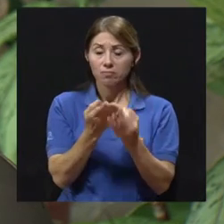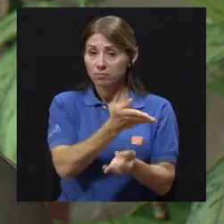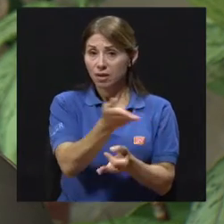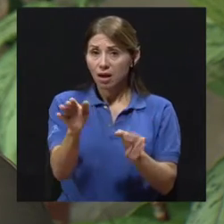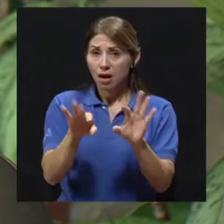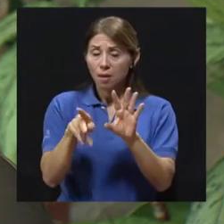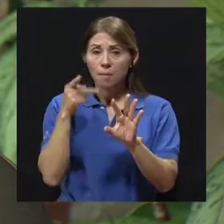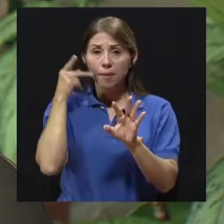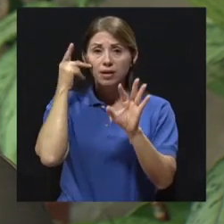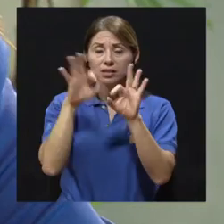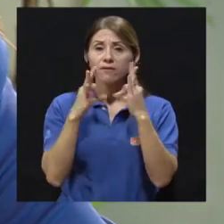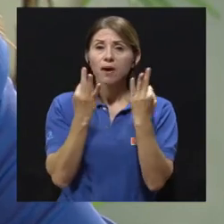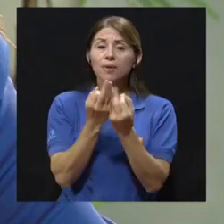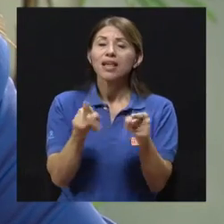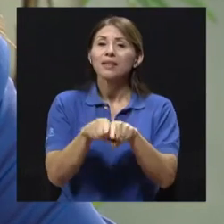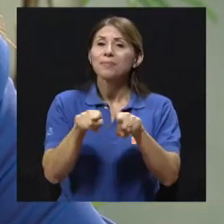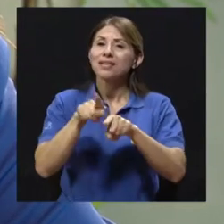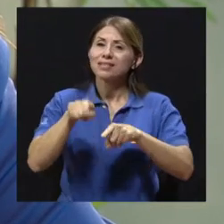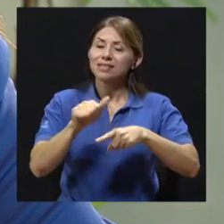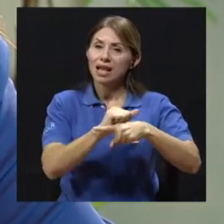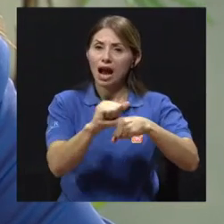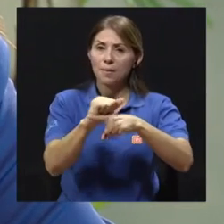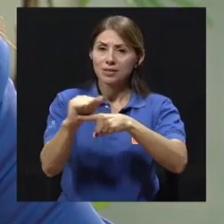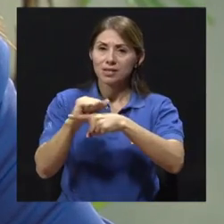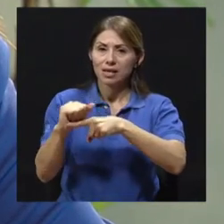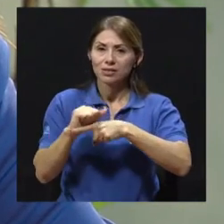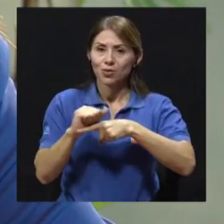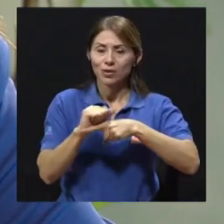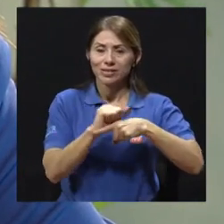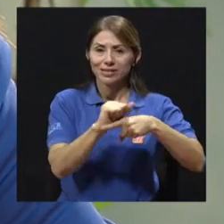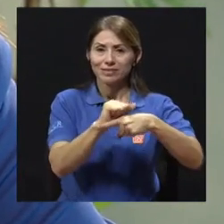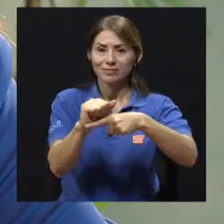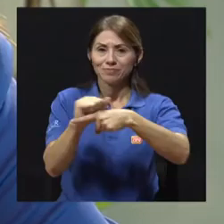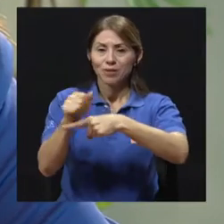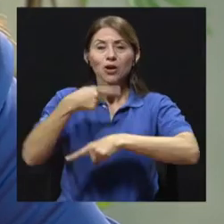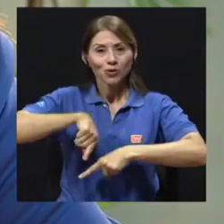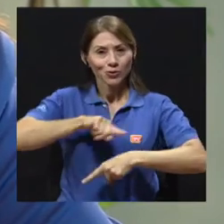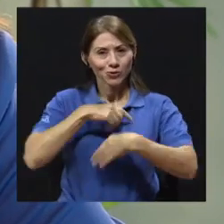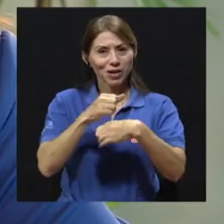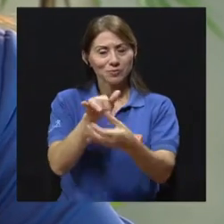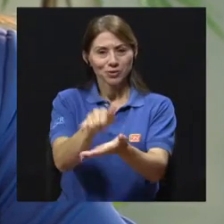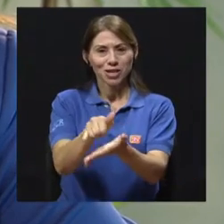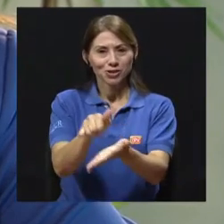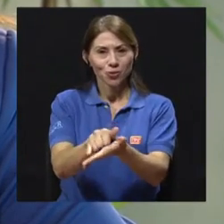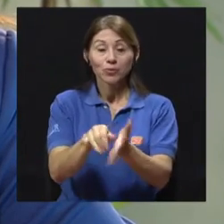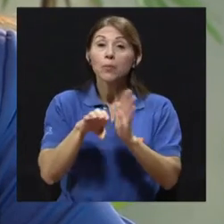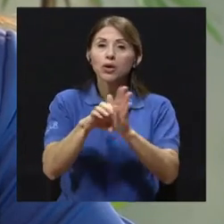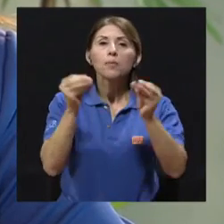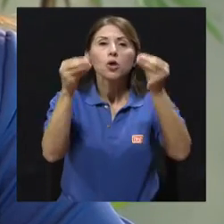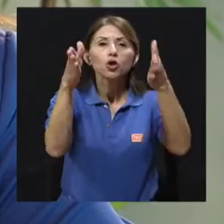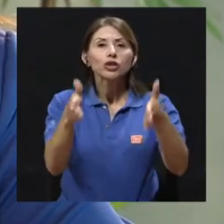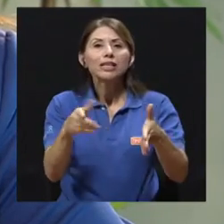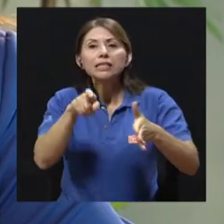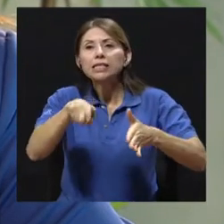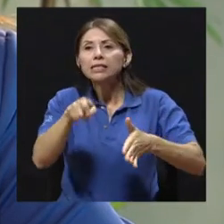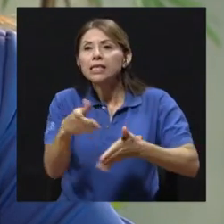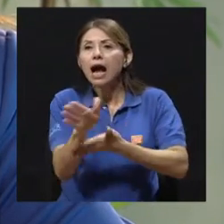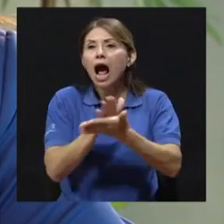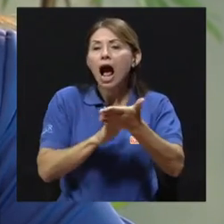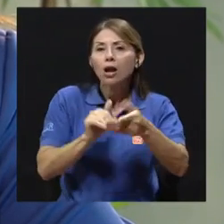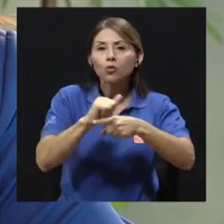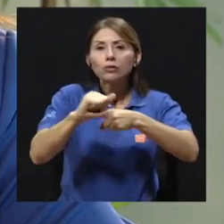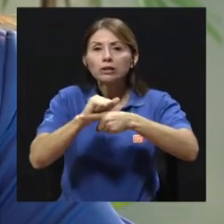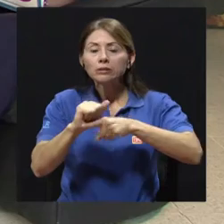necesita este tipo de capacitaciones. Sí, brindamos capacitación en ese sentido, ¿verdad? Los docentes solicitan porque a veces